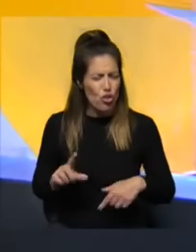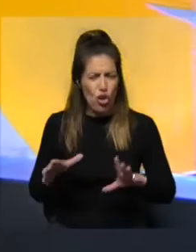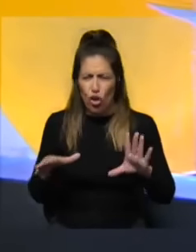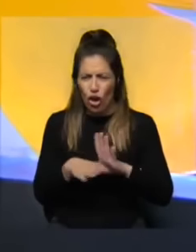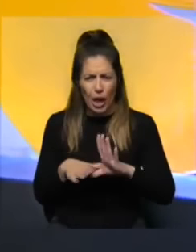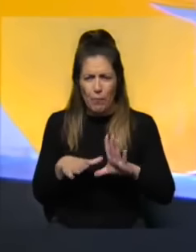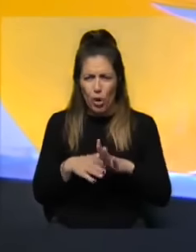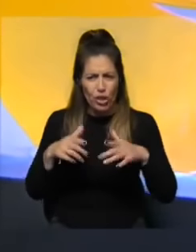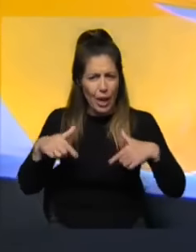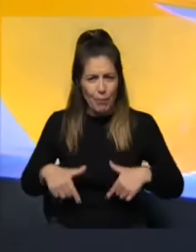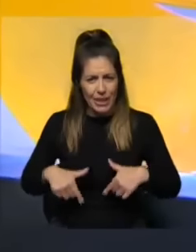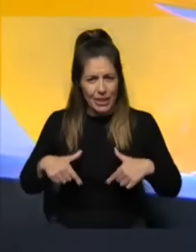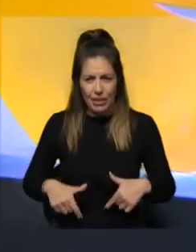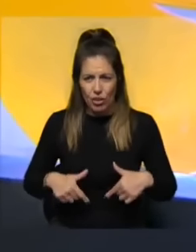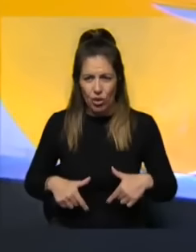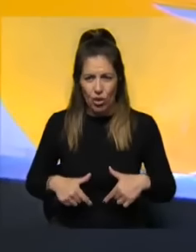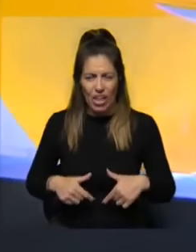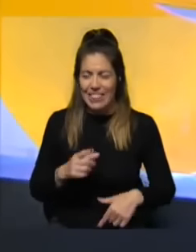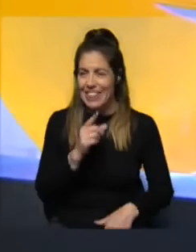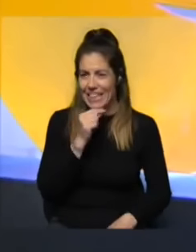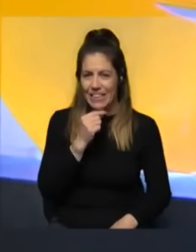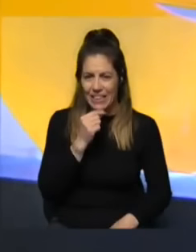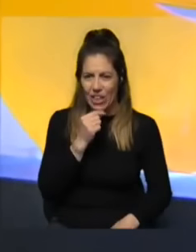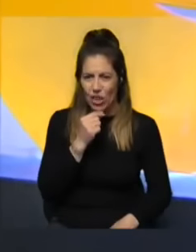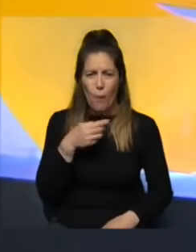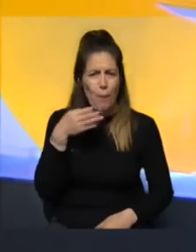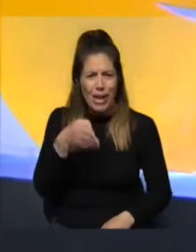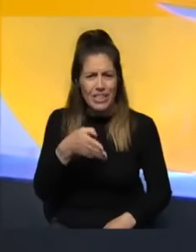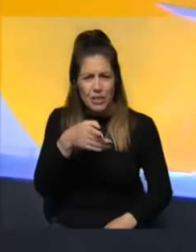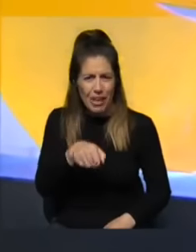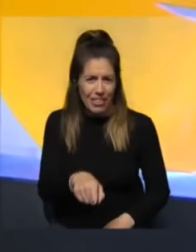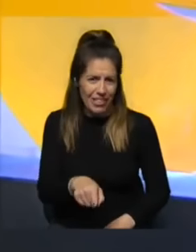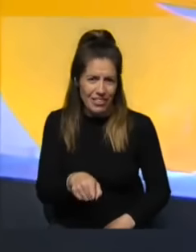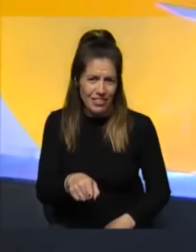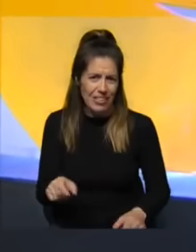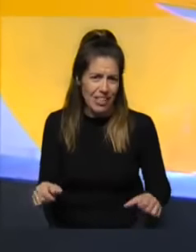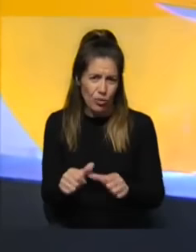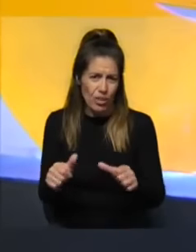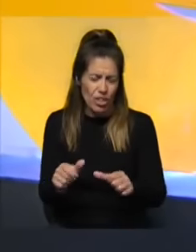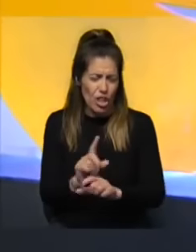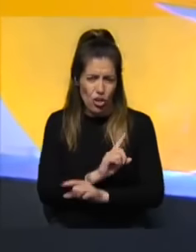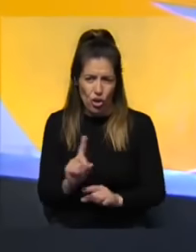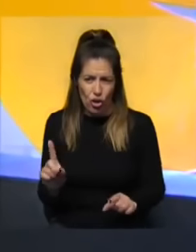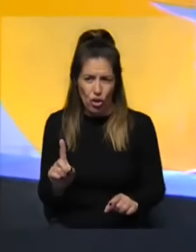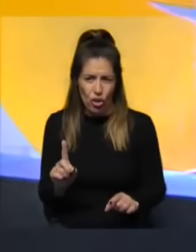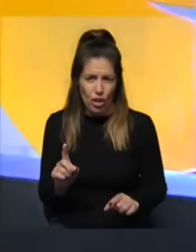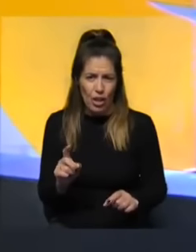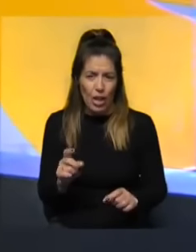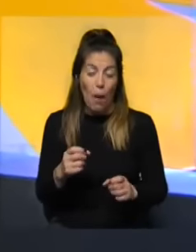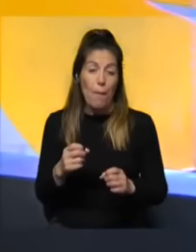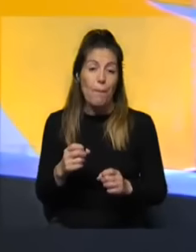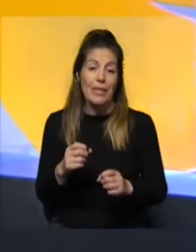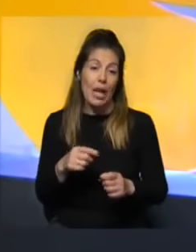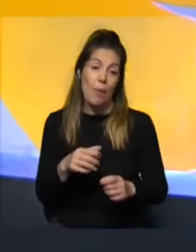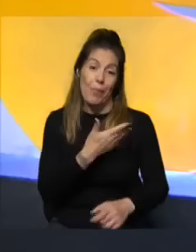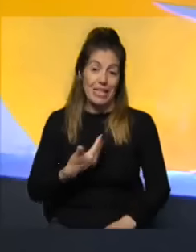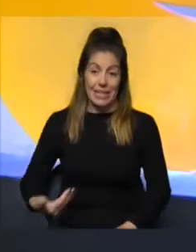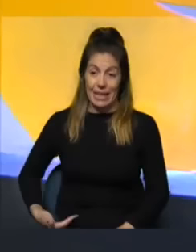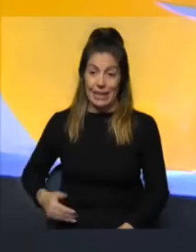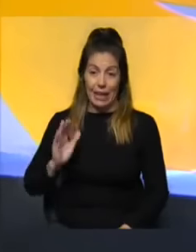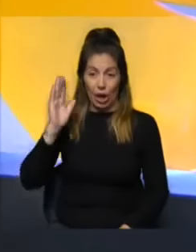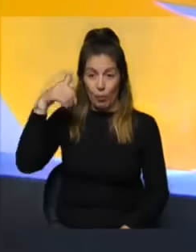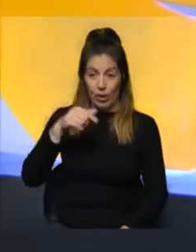al ministro del Interior participar de ese tipo de actuaciones, ni mucho menos al presidente de la República. Por más